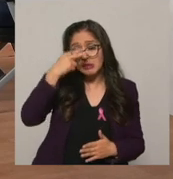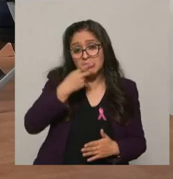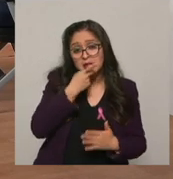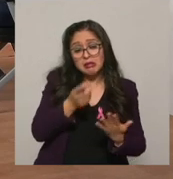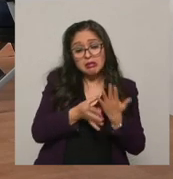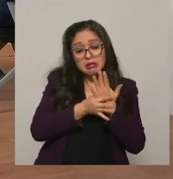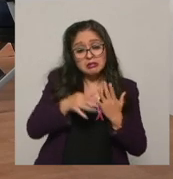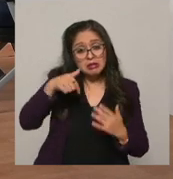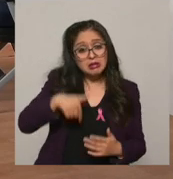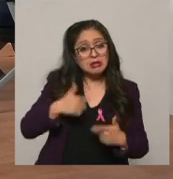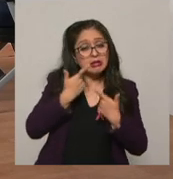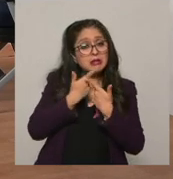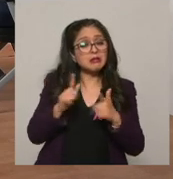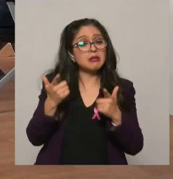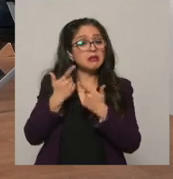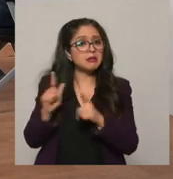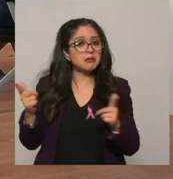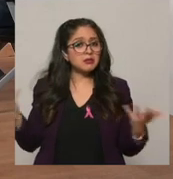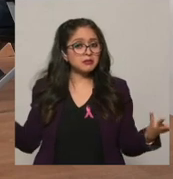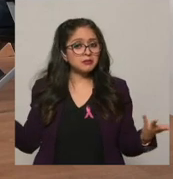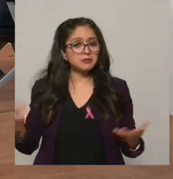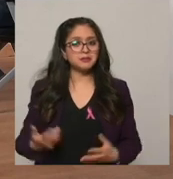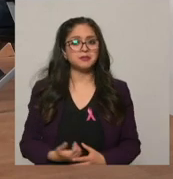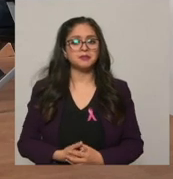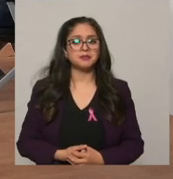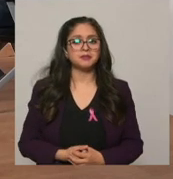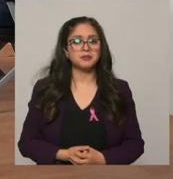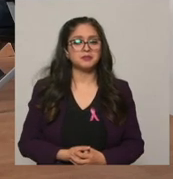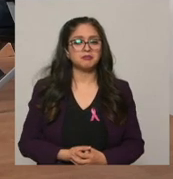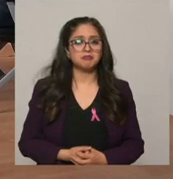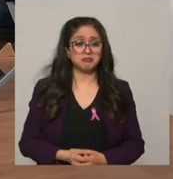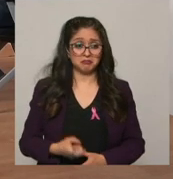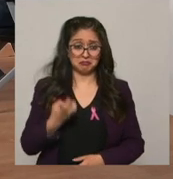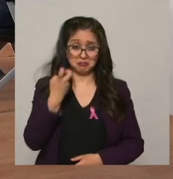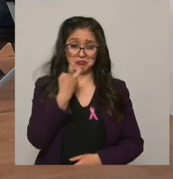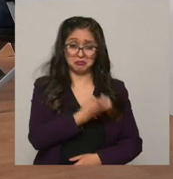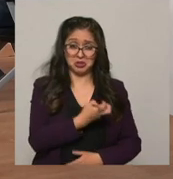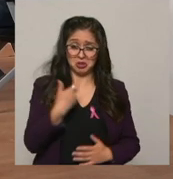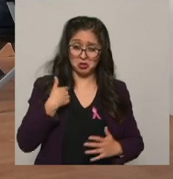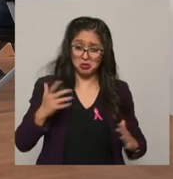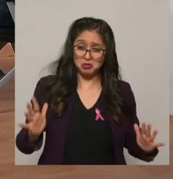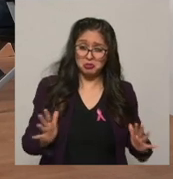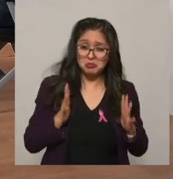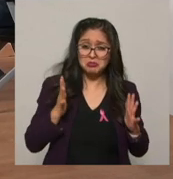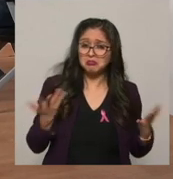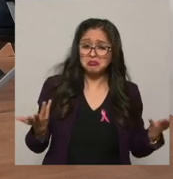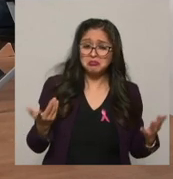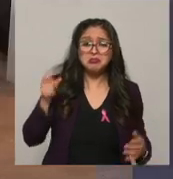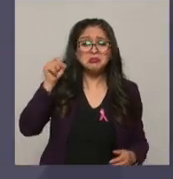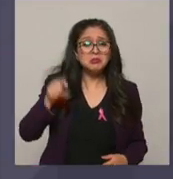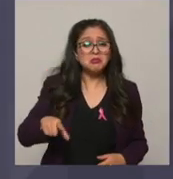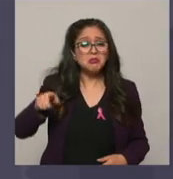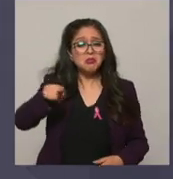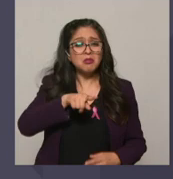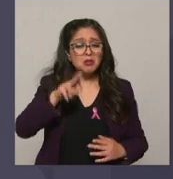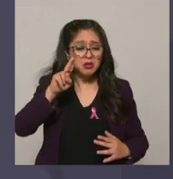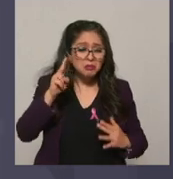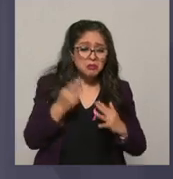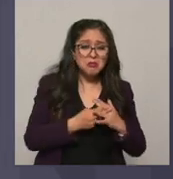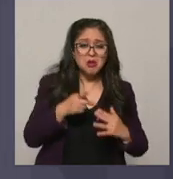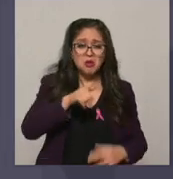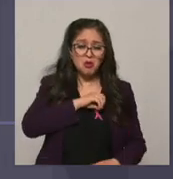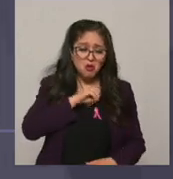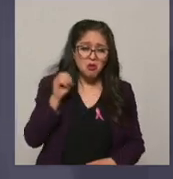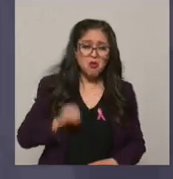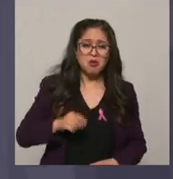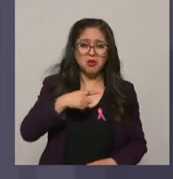ciudad de libertades? Pero vaya, esto no es un hecho que nos sorprenda, puesto que la impunidad en todos los casos LGBT, todos los crímenes de odio, es